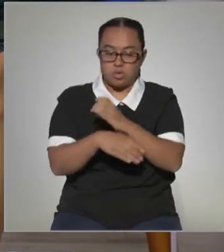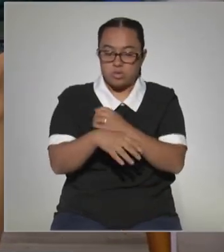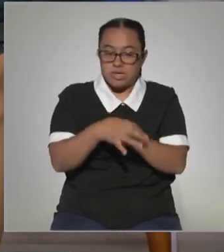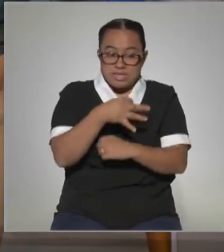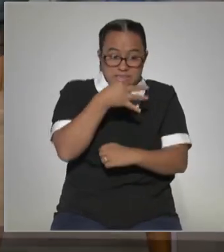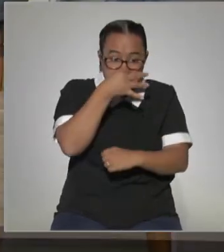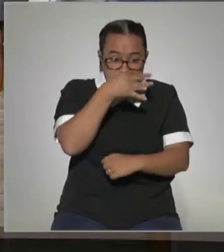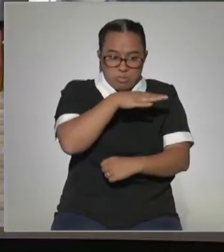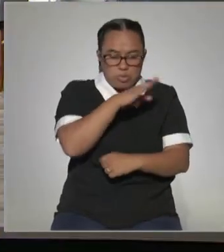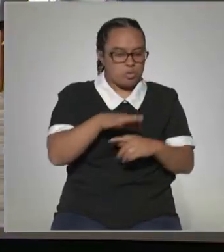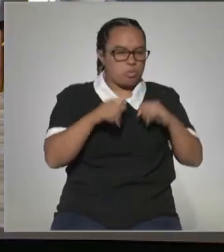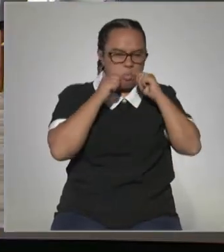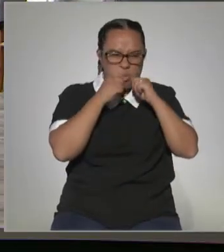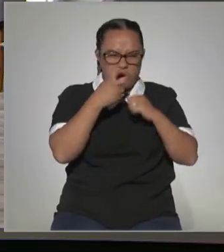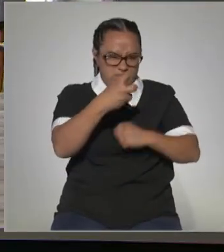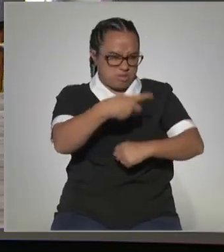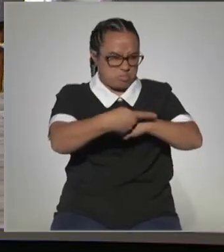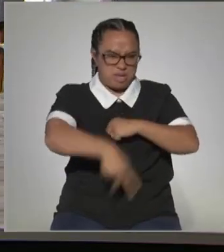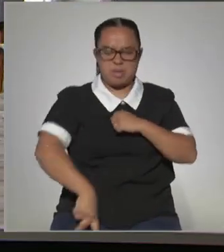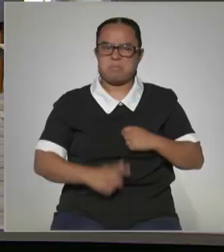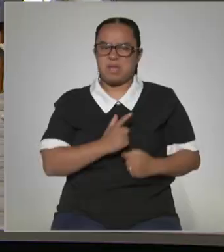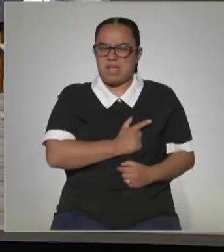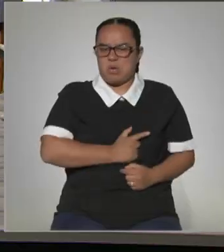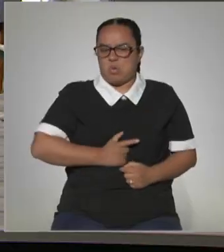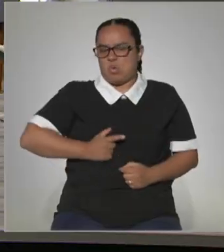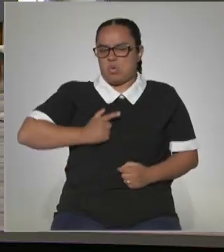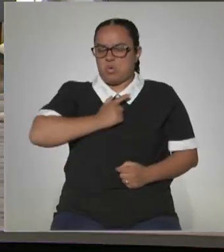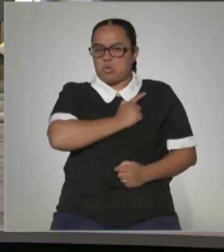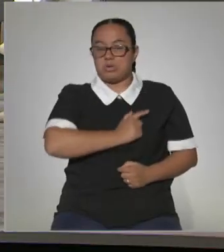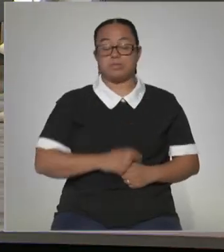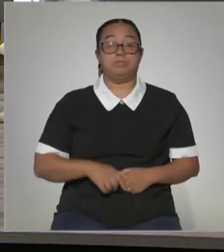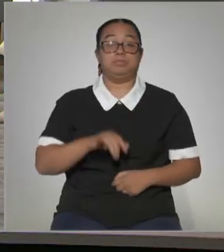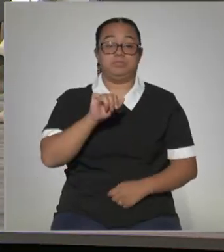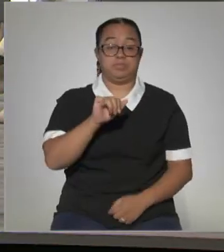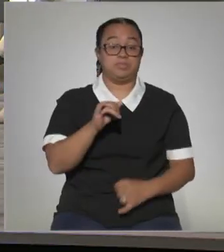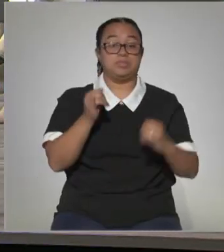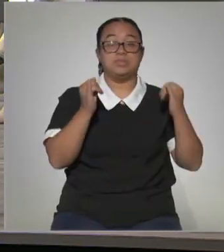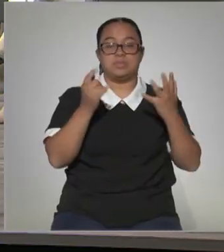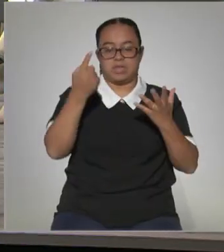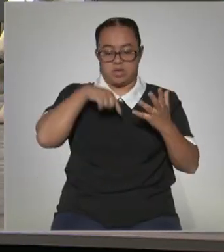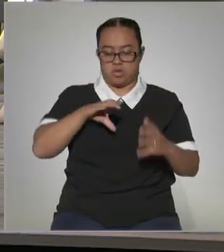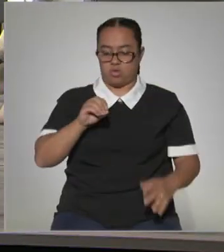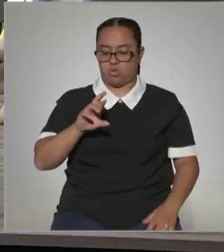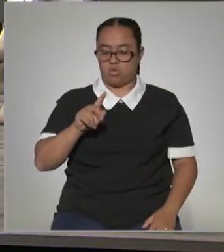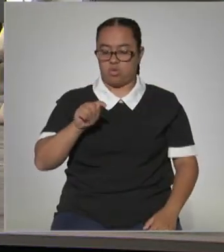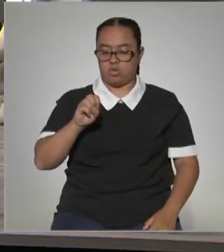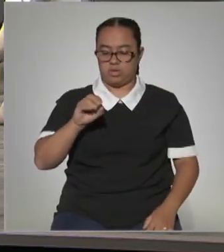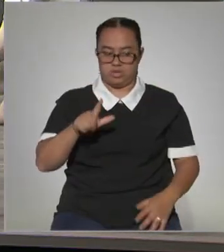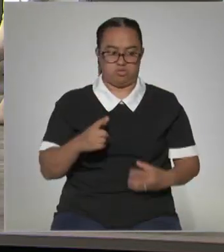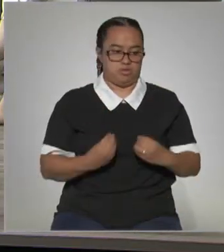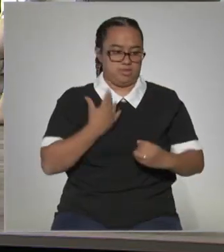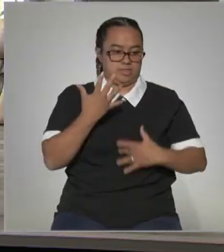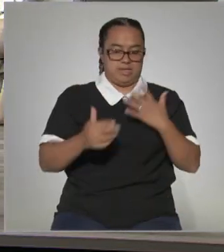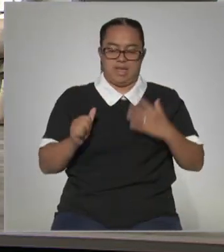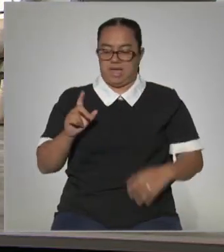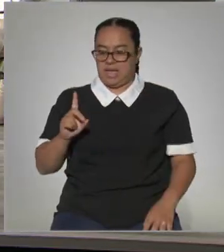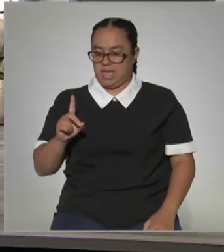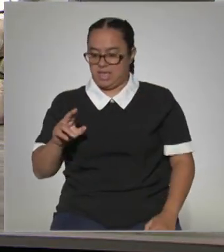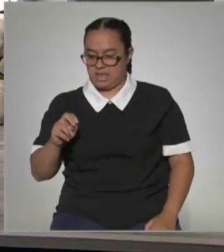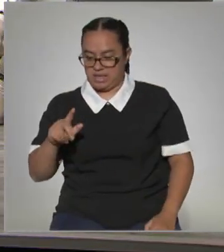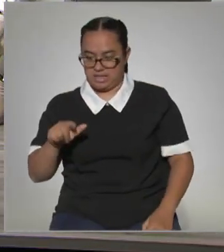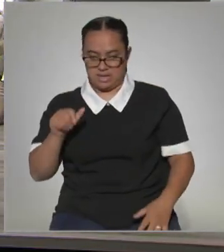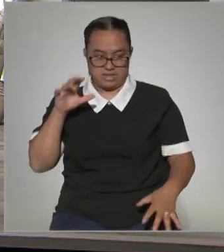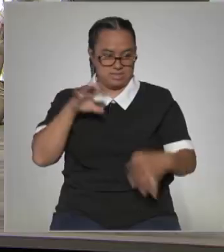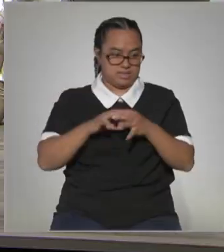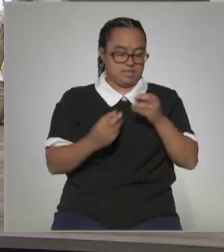morir. De riesgo, ¿no? Claro. Hay una liberación en conjunto con el cortisol, la adrenalina y demás, otras hormonas,